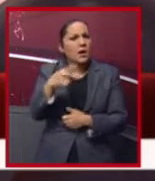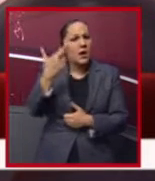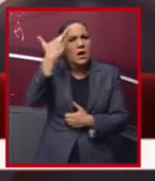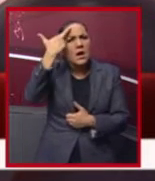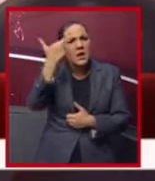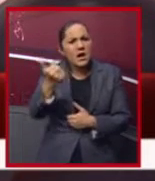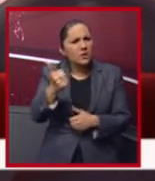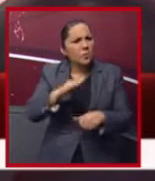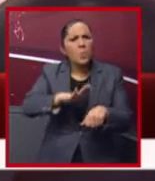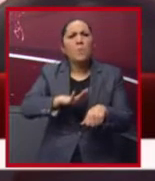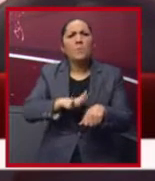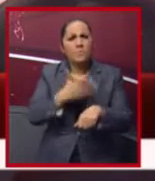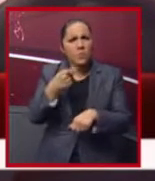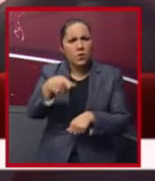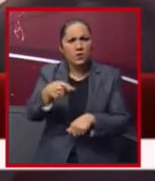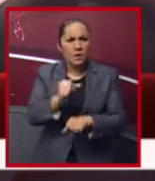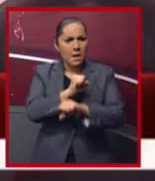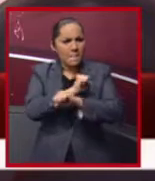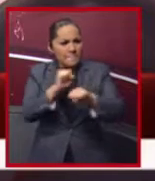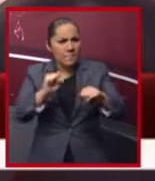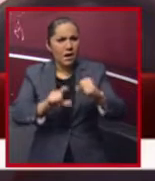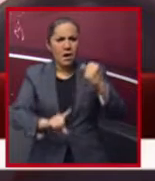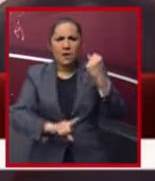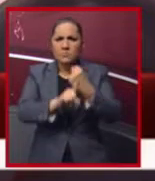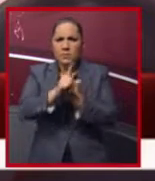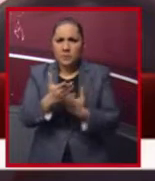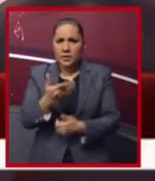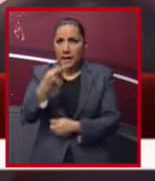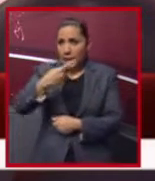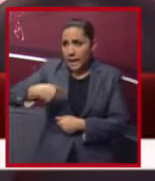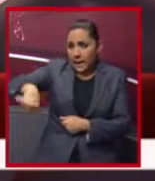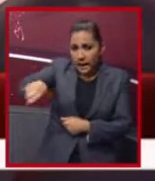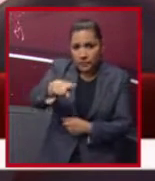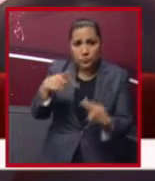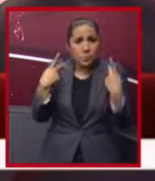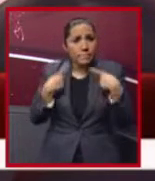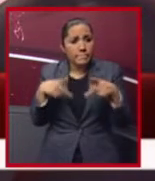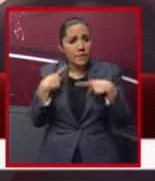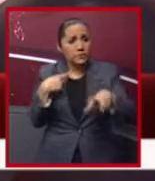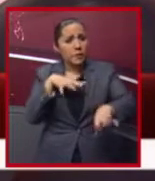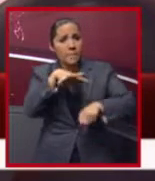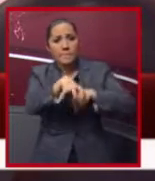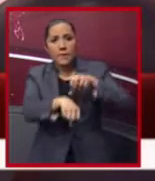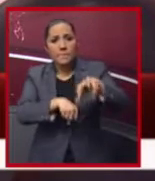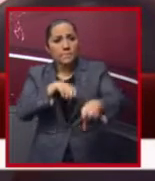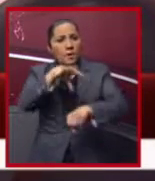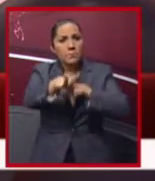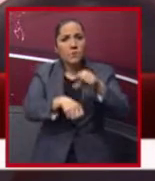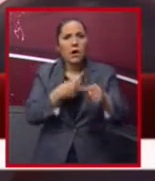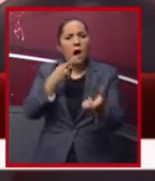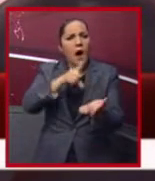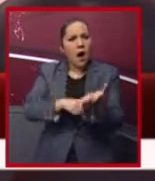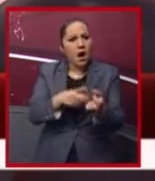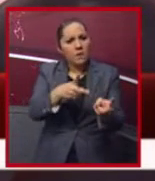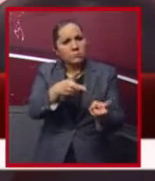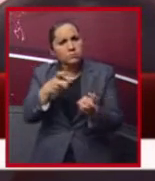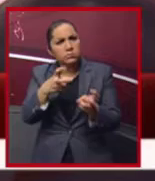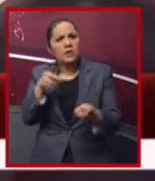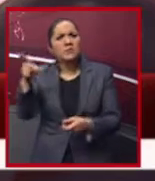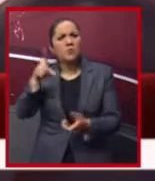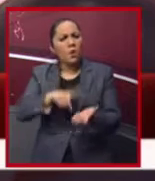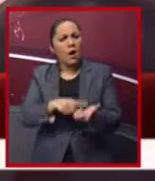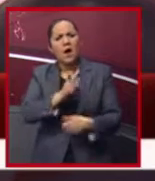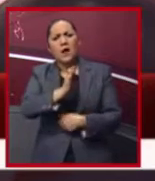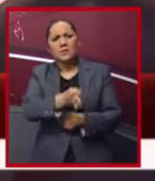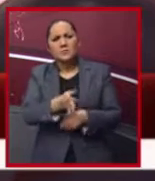son depredadores, que son los que han estimulado este tipo de prácticas donde